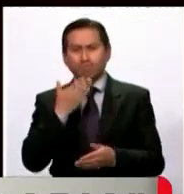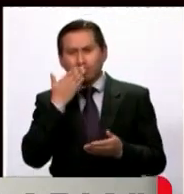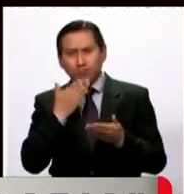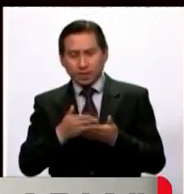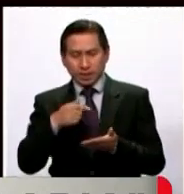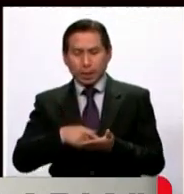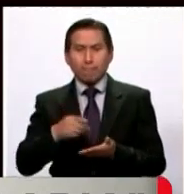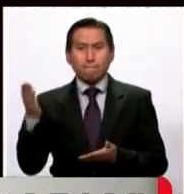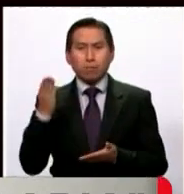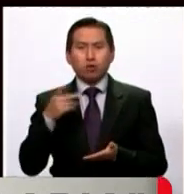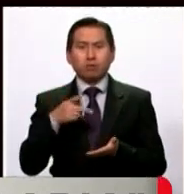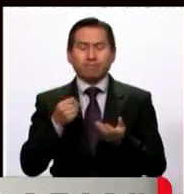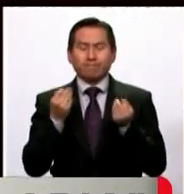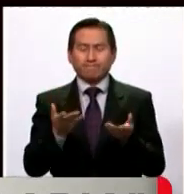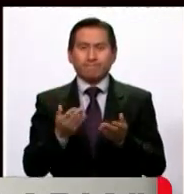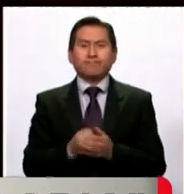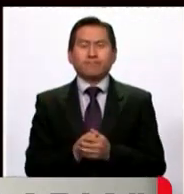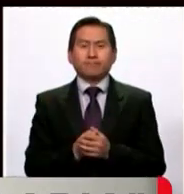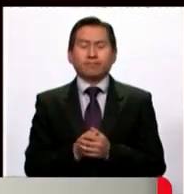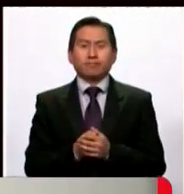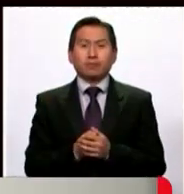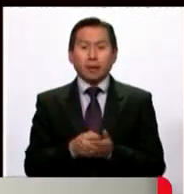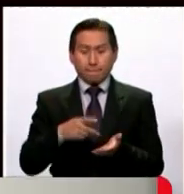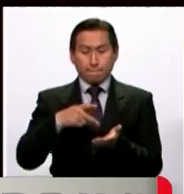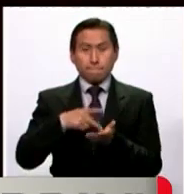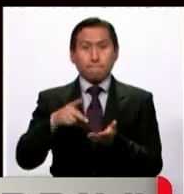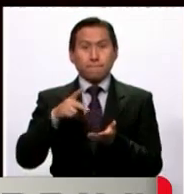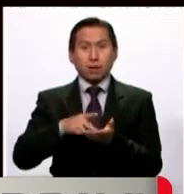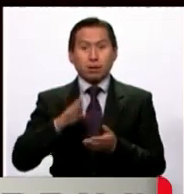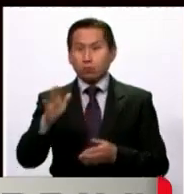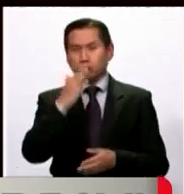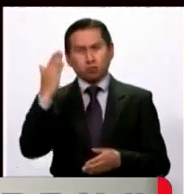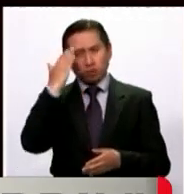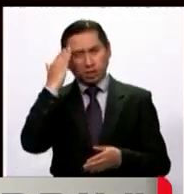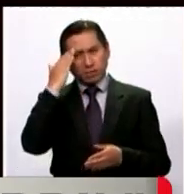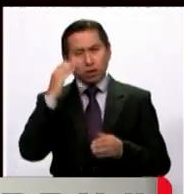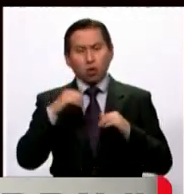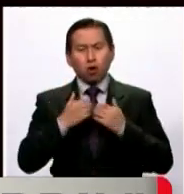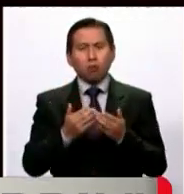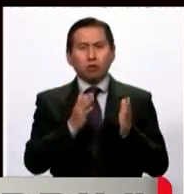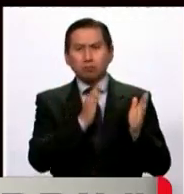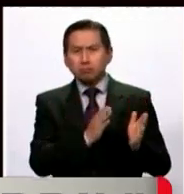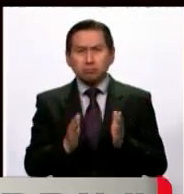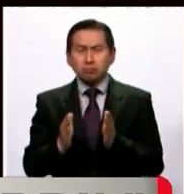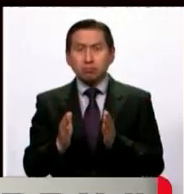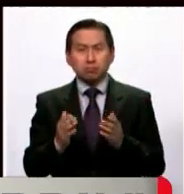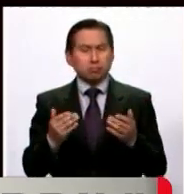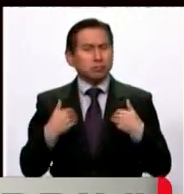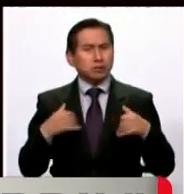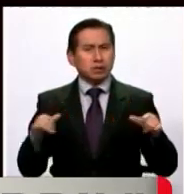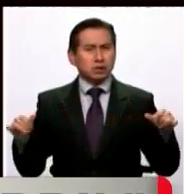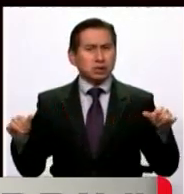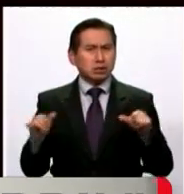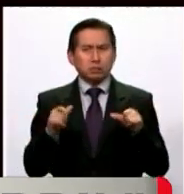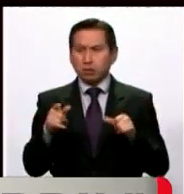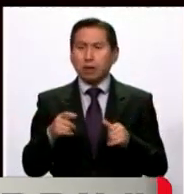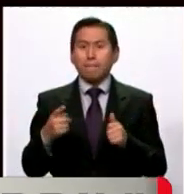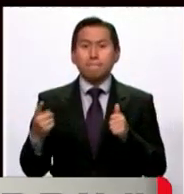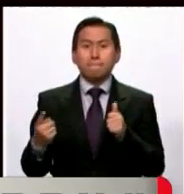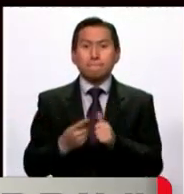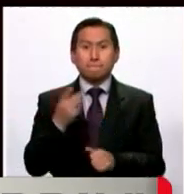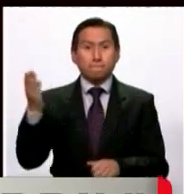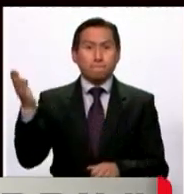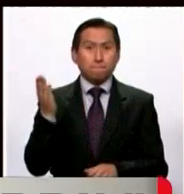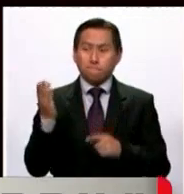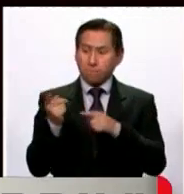esta ayuda. Las normas del pago ya las conocen. Son las mismas que tenemos con el primer bono,